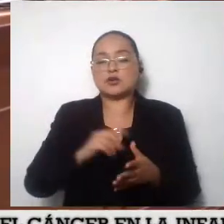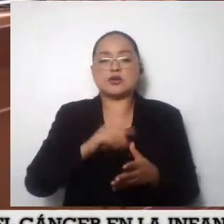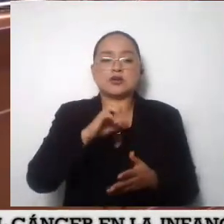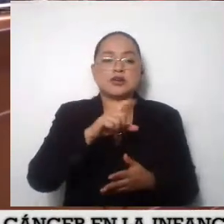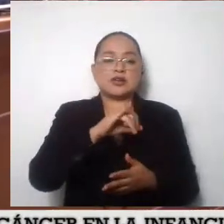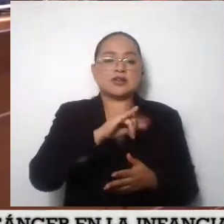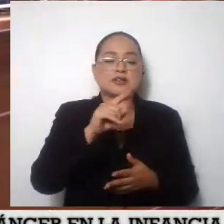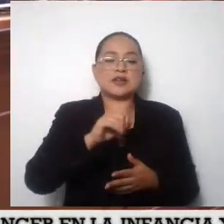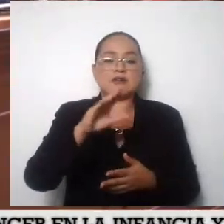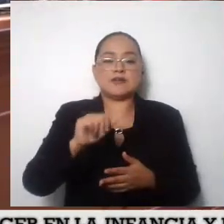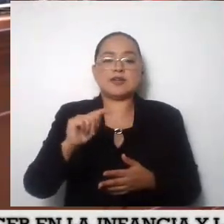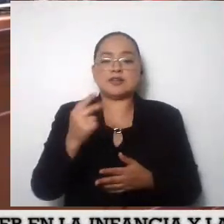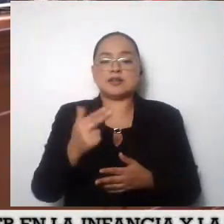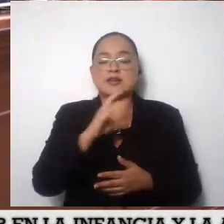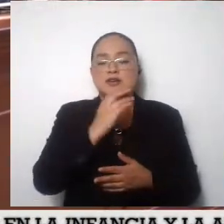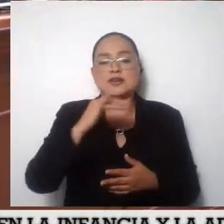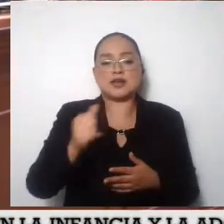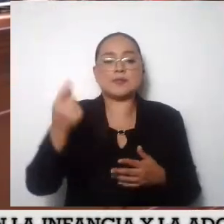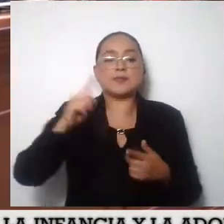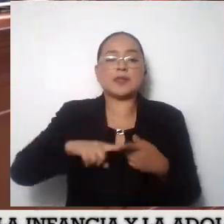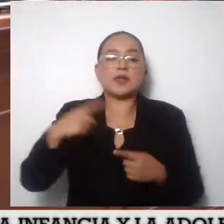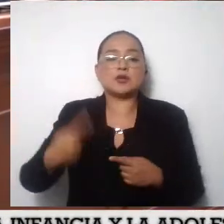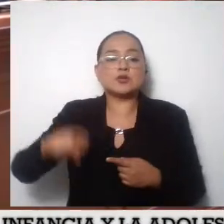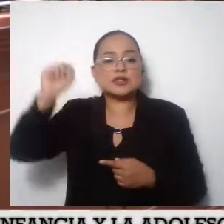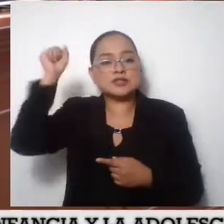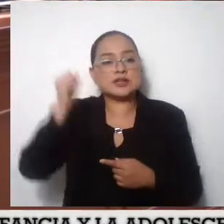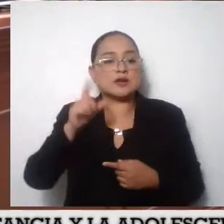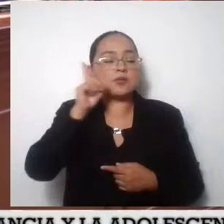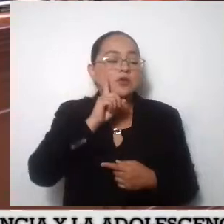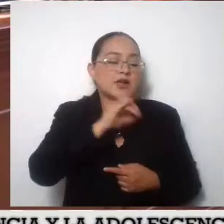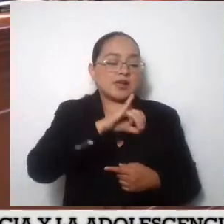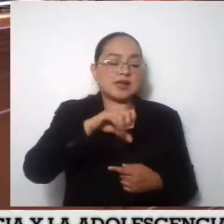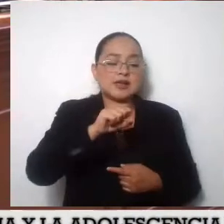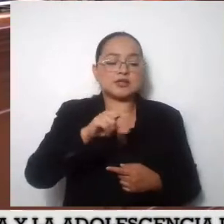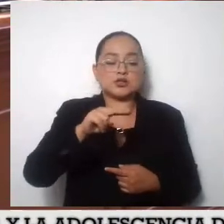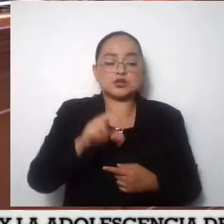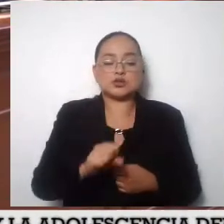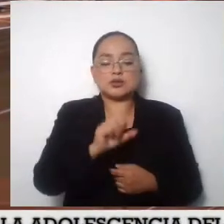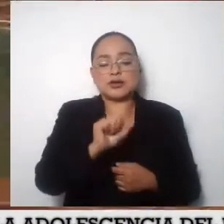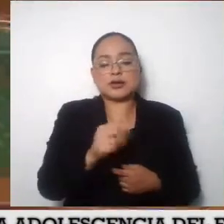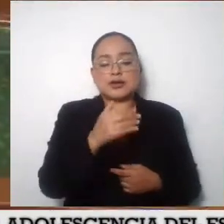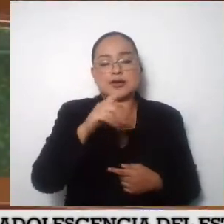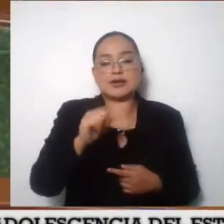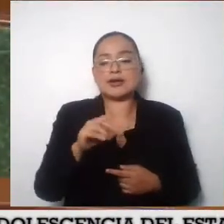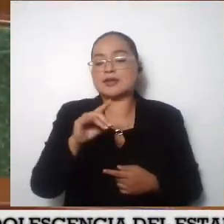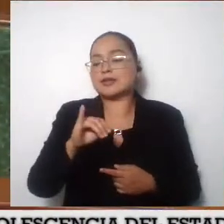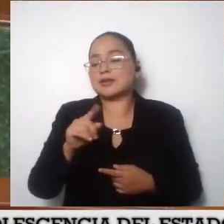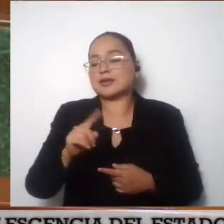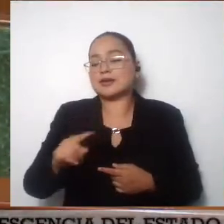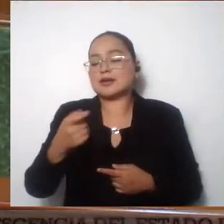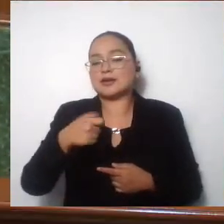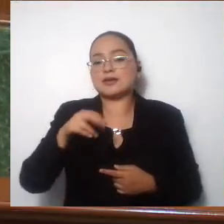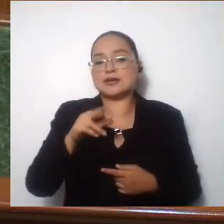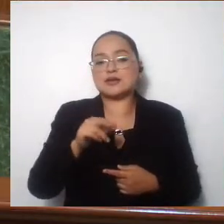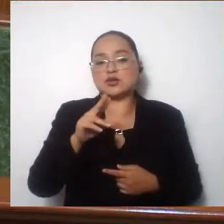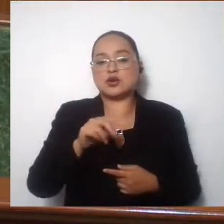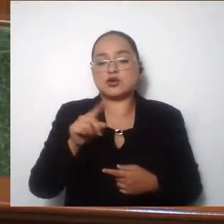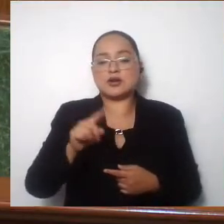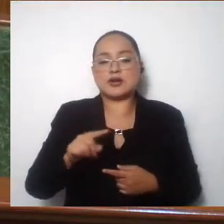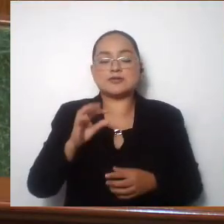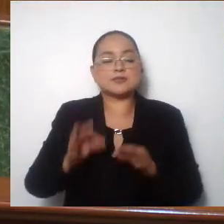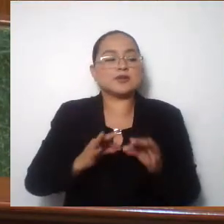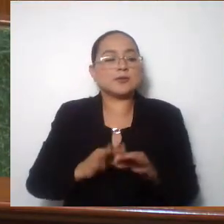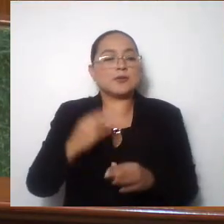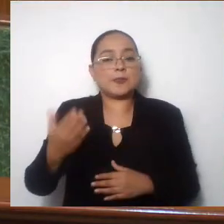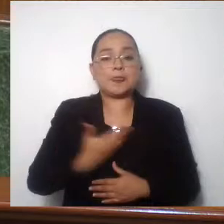Galaviz, ciudadana sinaloense, ciudadana Jesús Angélica Díaz Quiñones. Es cuanto, diputado presidente. Gracias, diputada